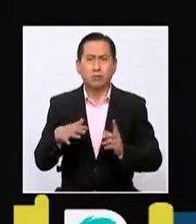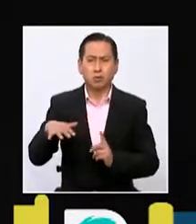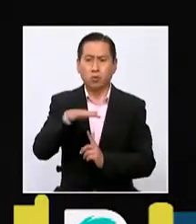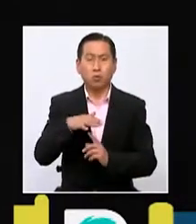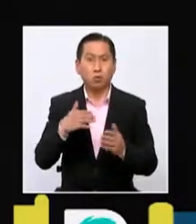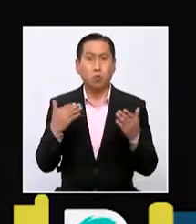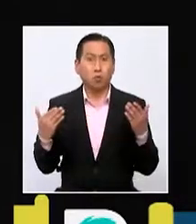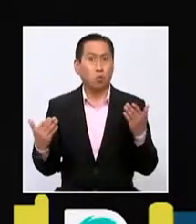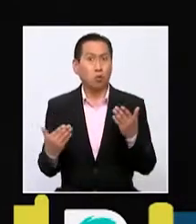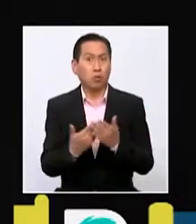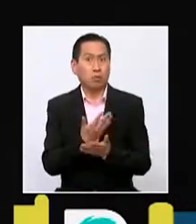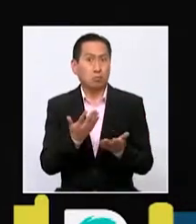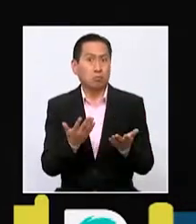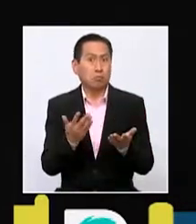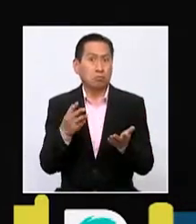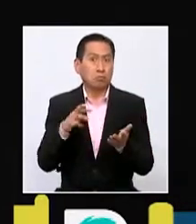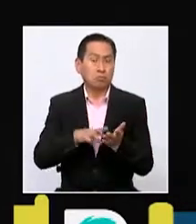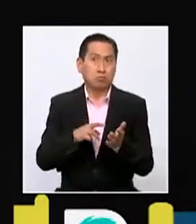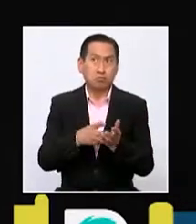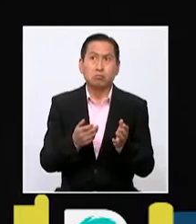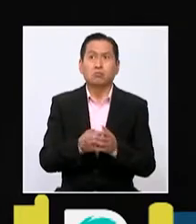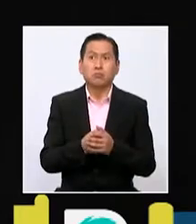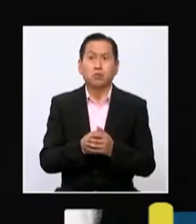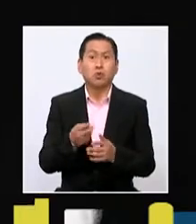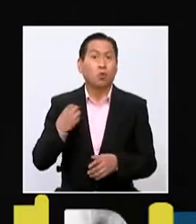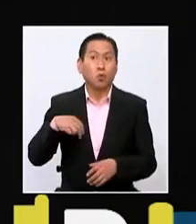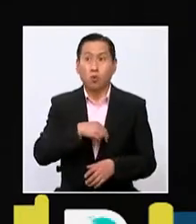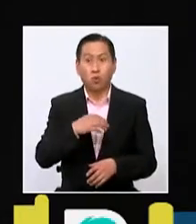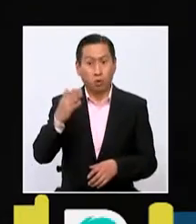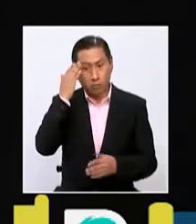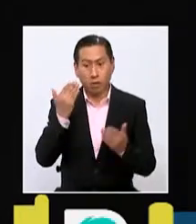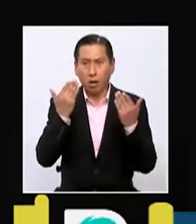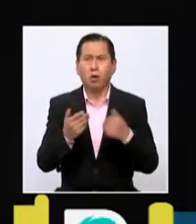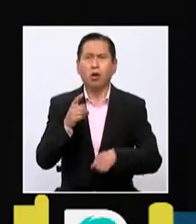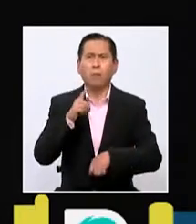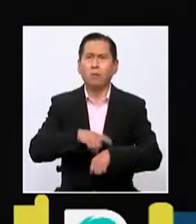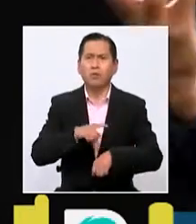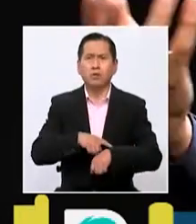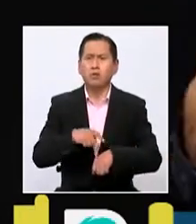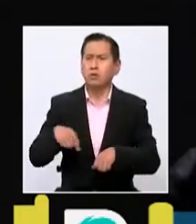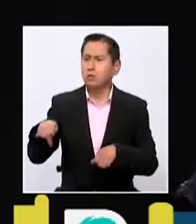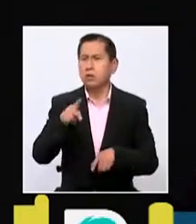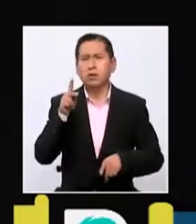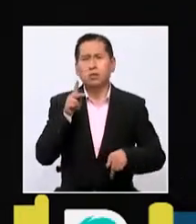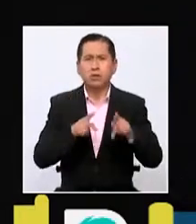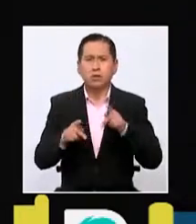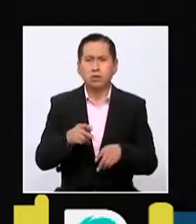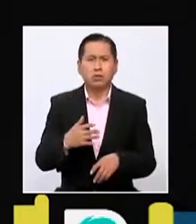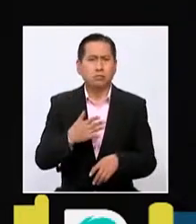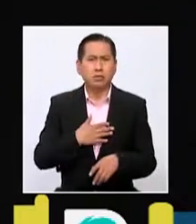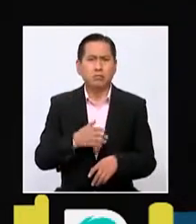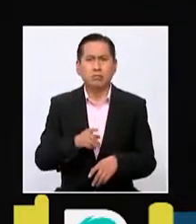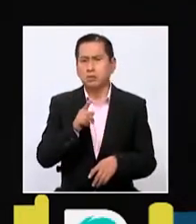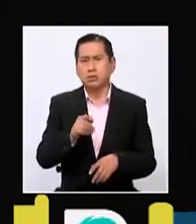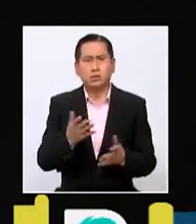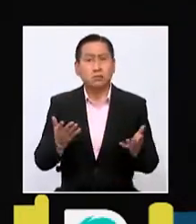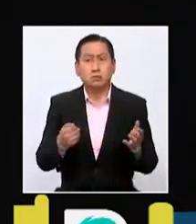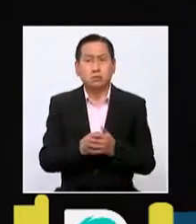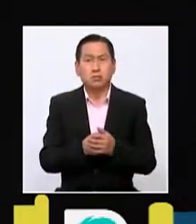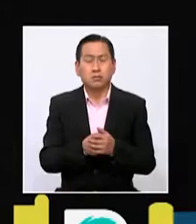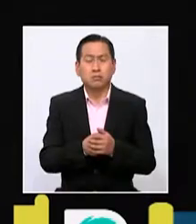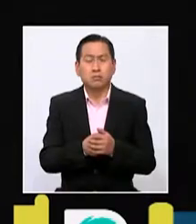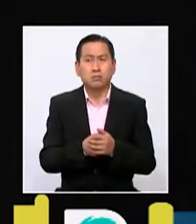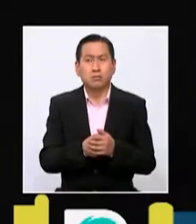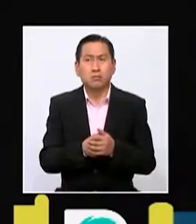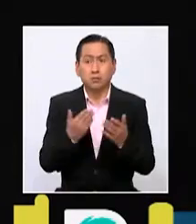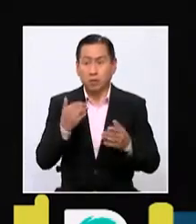nuevo, digamos. Sabemos que la gente en estos momentos, y te pasa a ti, me pasa a mí, después de este